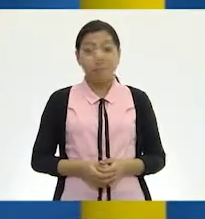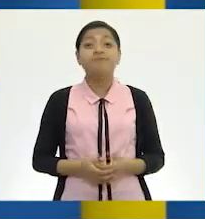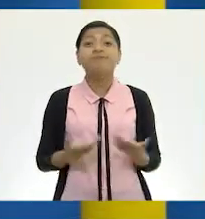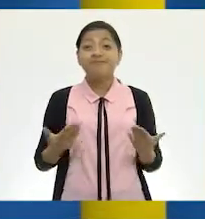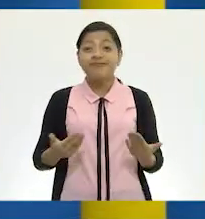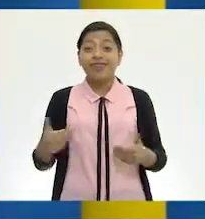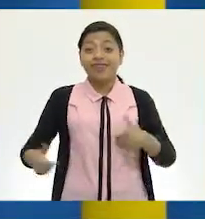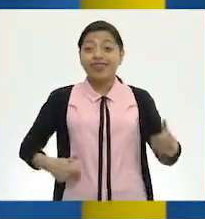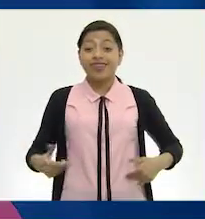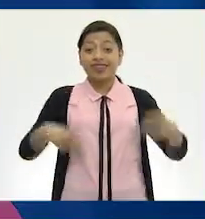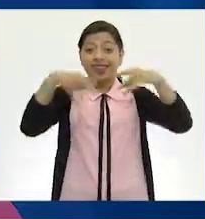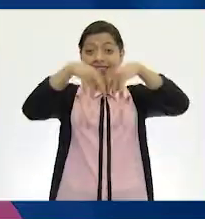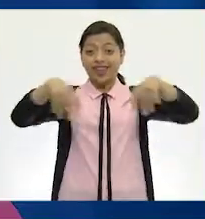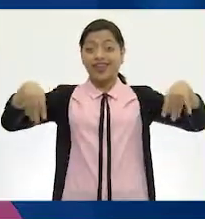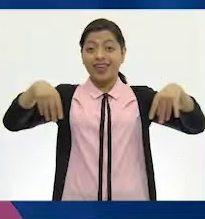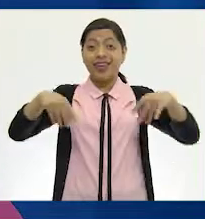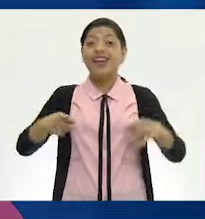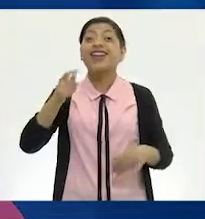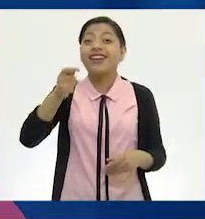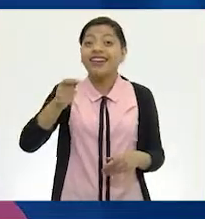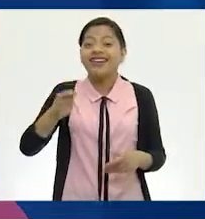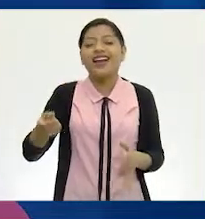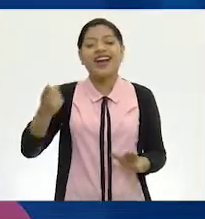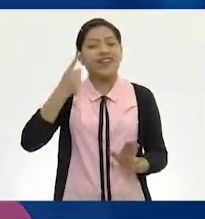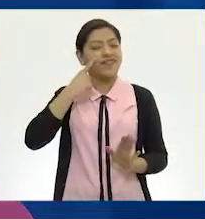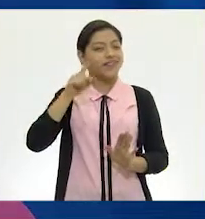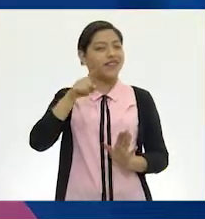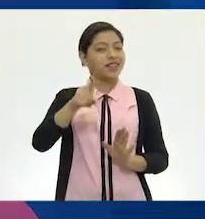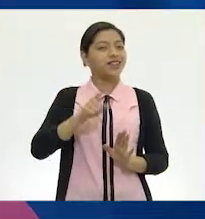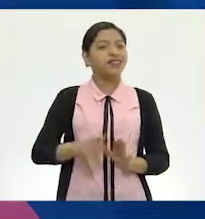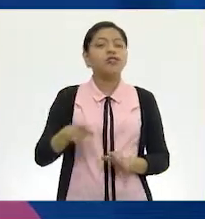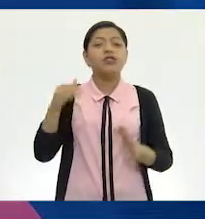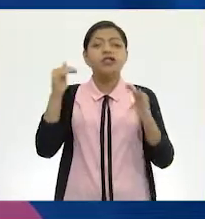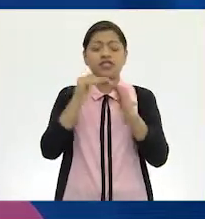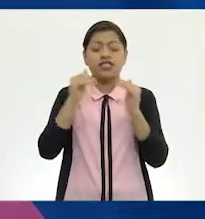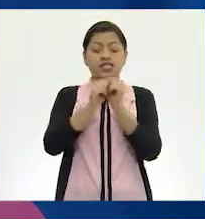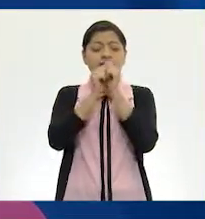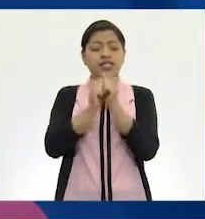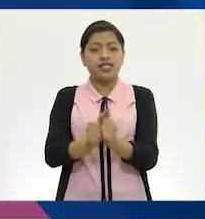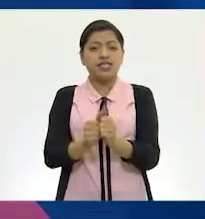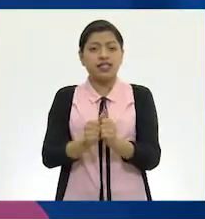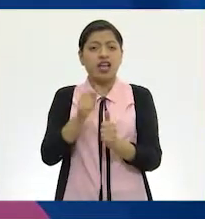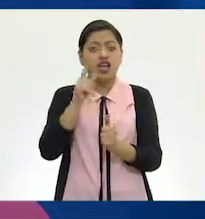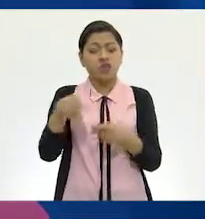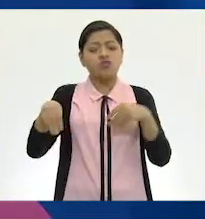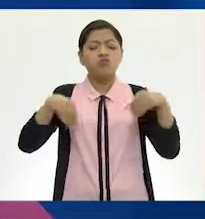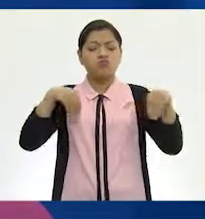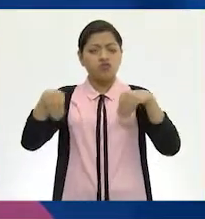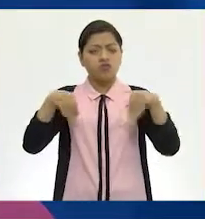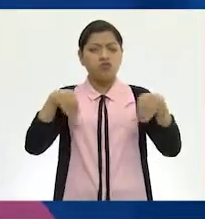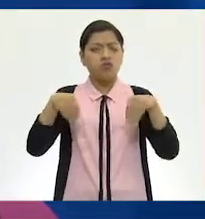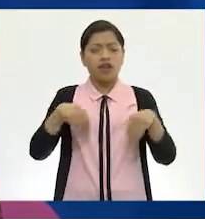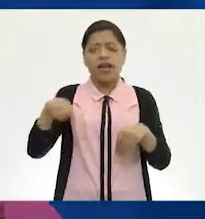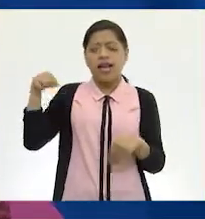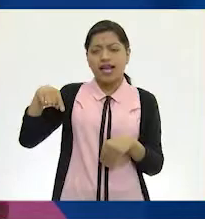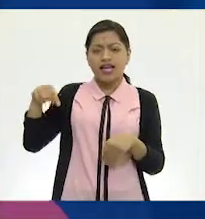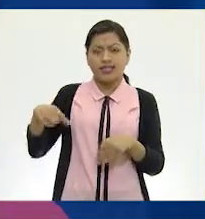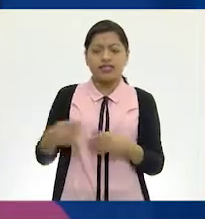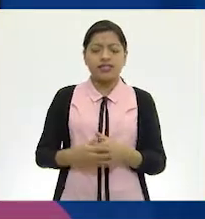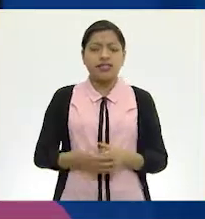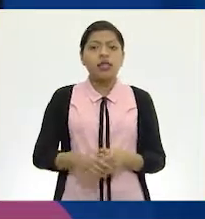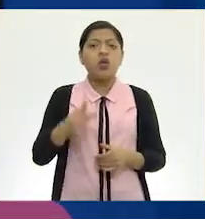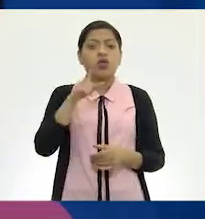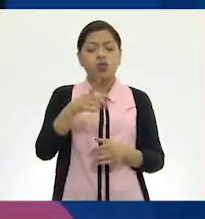¿Ya vieron todo? En casa también traten de estar haciendo movimientos que ilustren este teatro